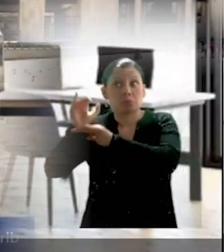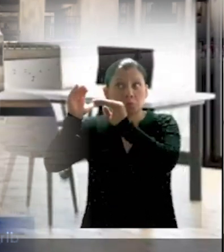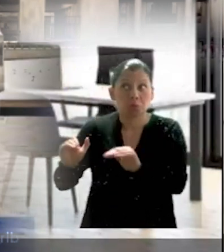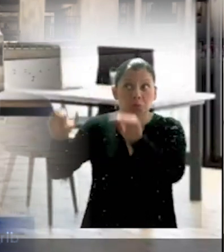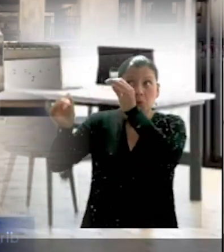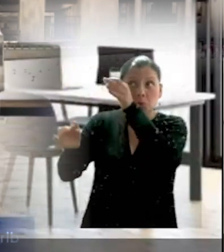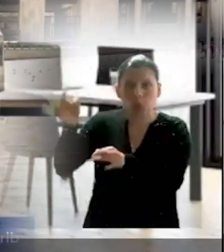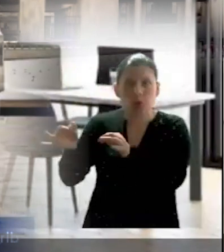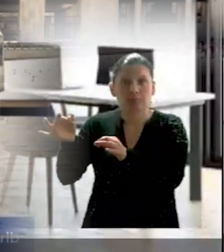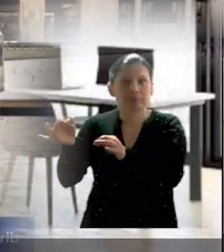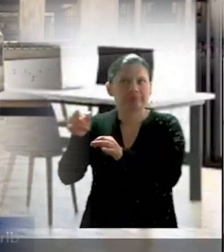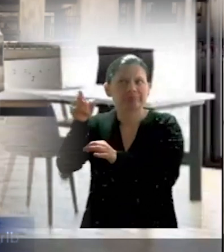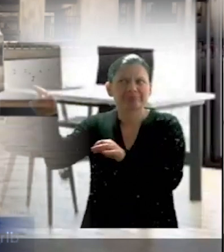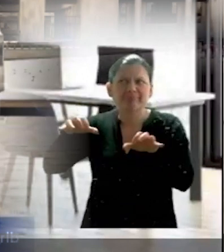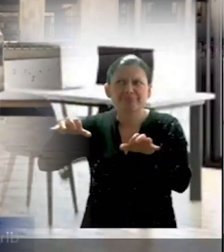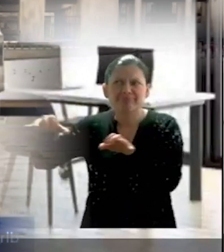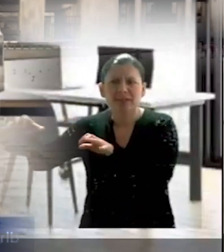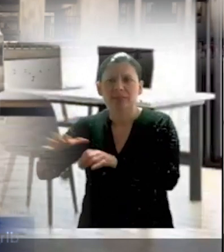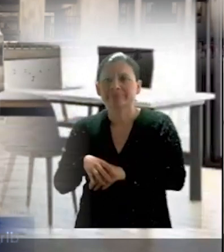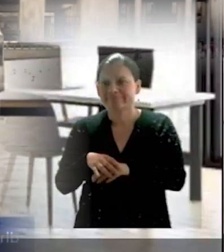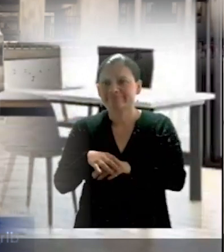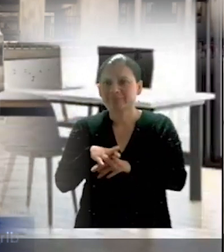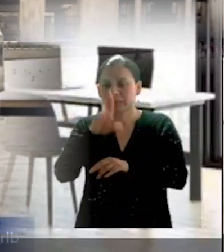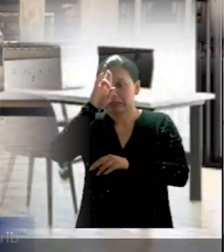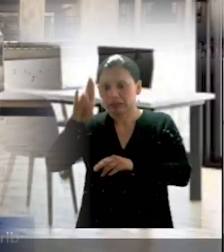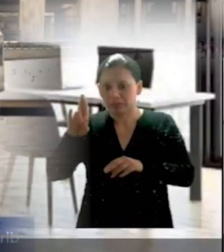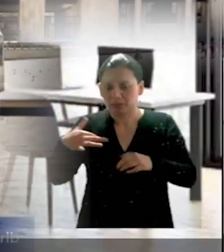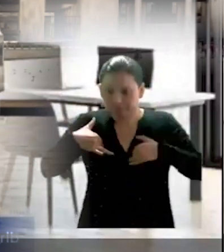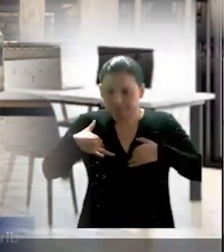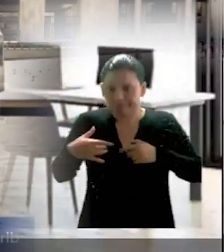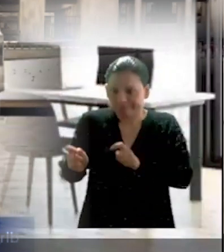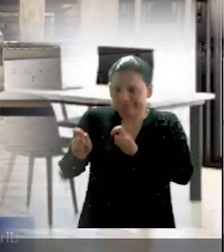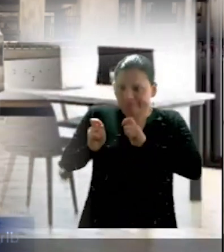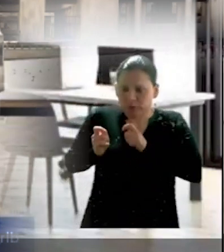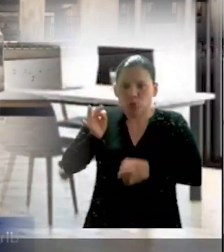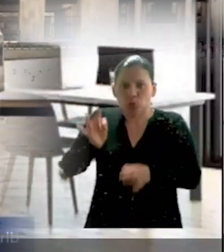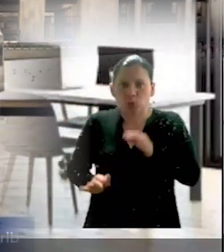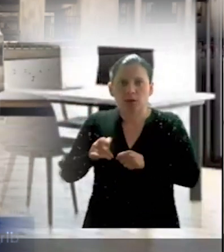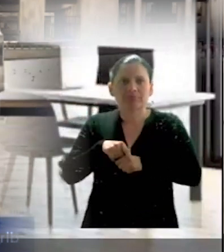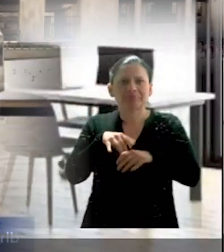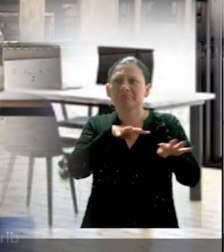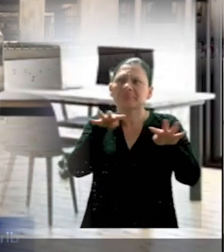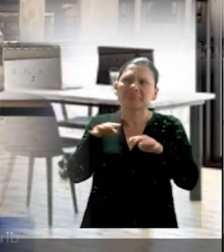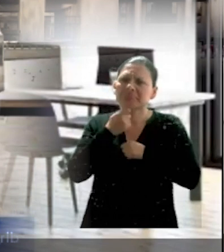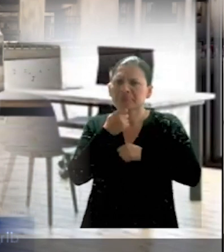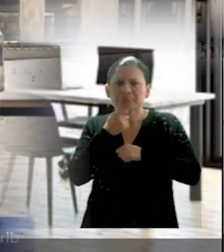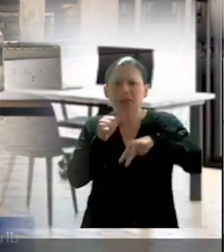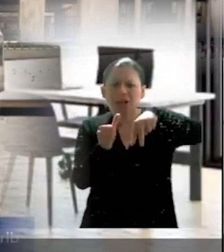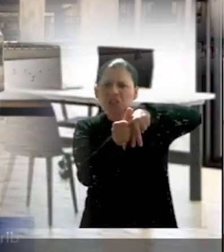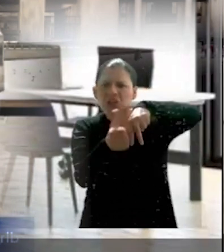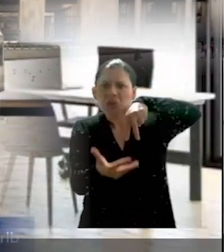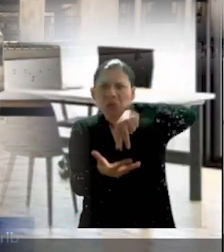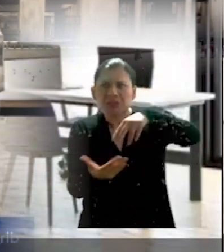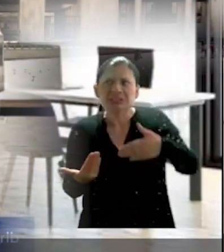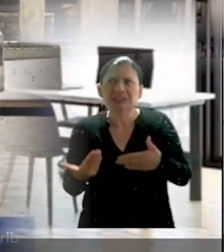la investidura de juez y que llevan a que las personas realmente no vean o no atienden que la acción de tutela realmente pueda ser la puerta